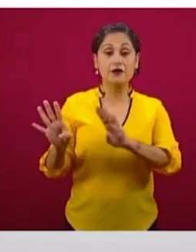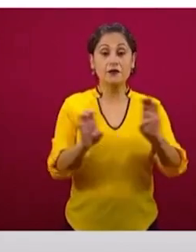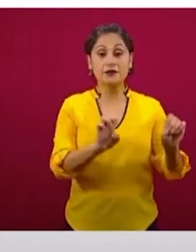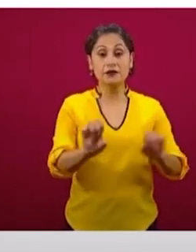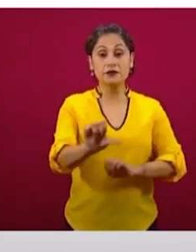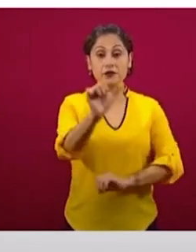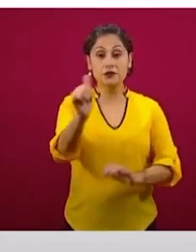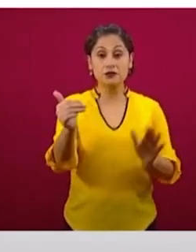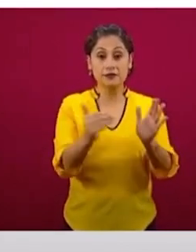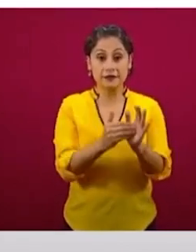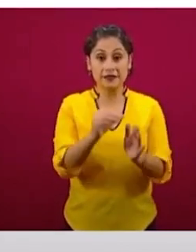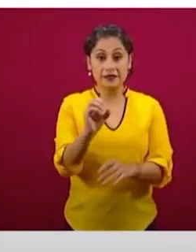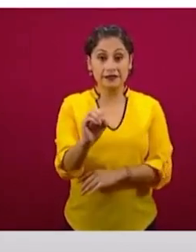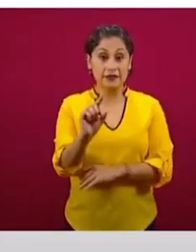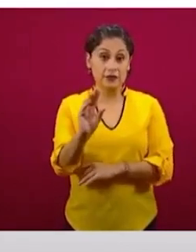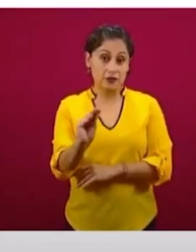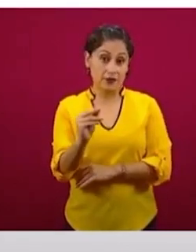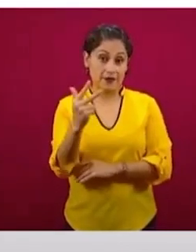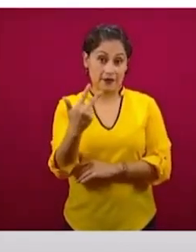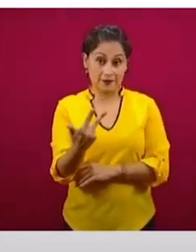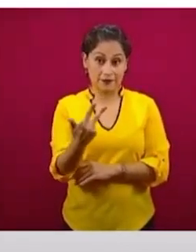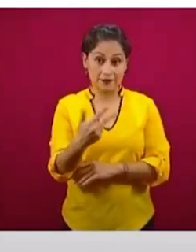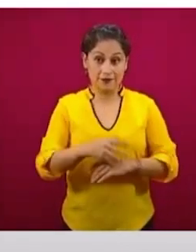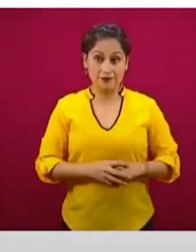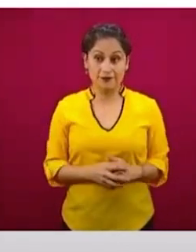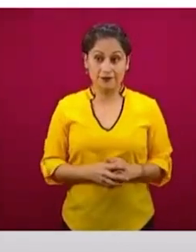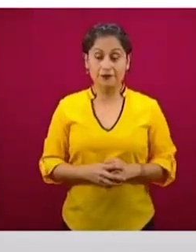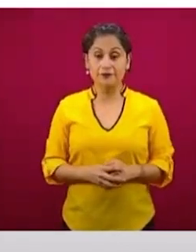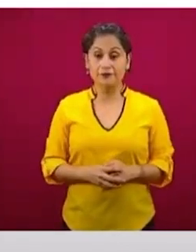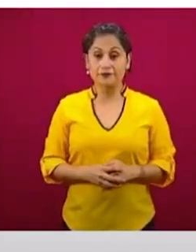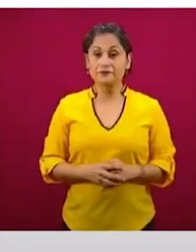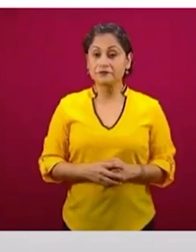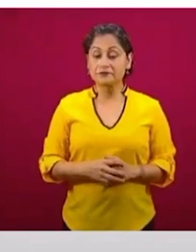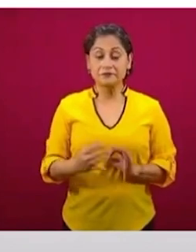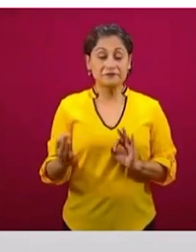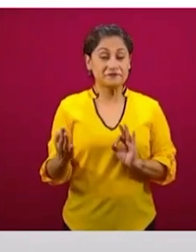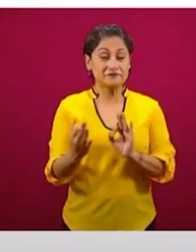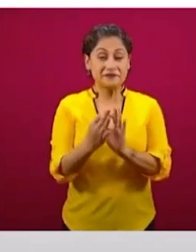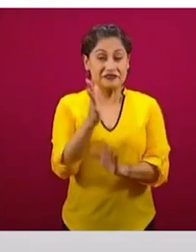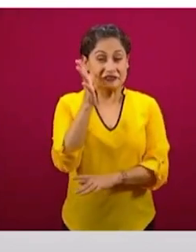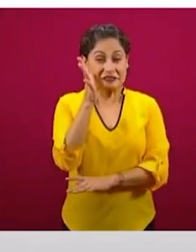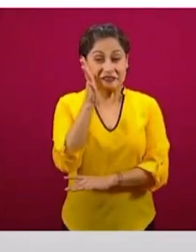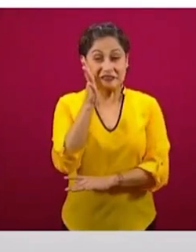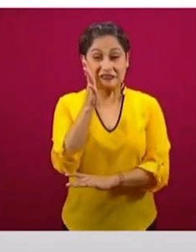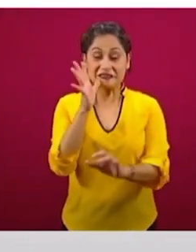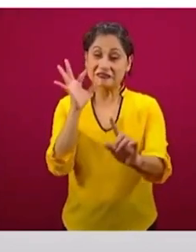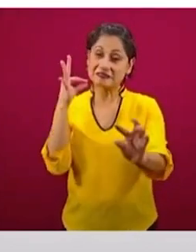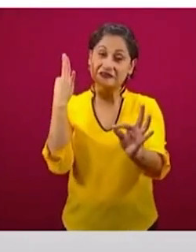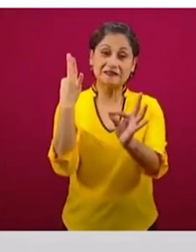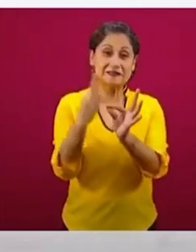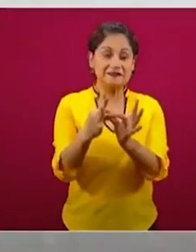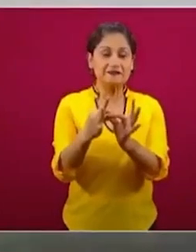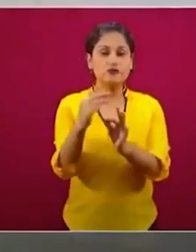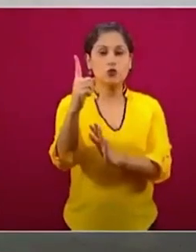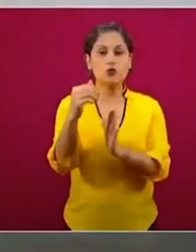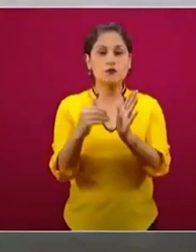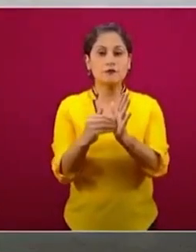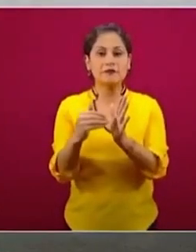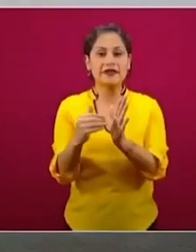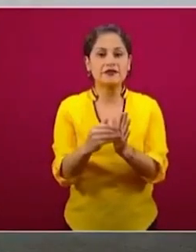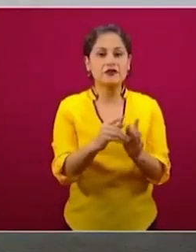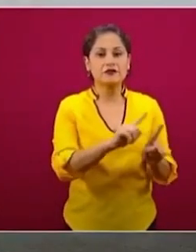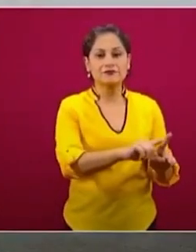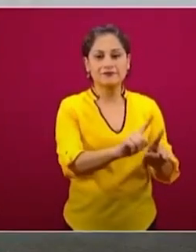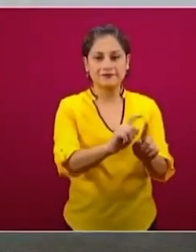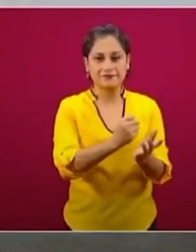911.098. Es decir, estamos ya muy, muy, muy cerquita a la meta del millón. Ahora bien,